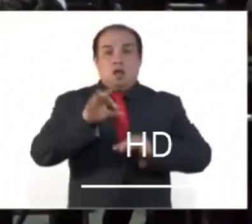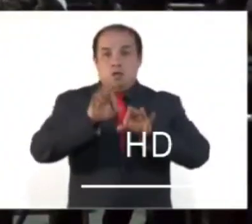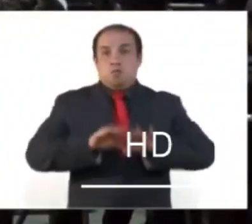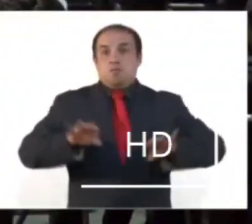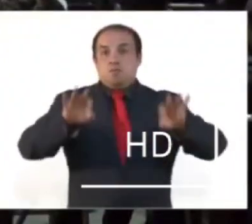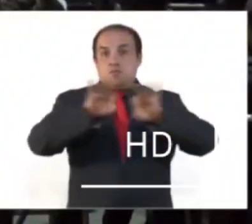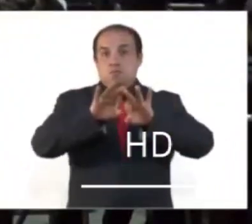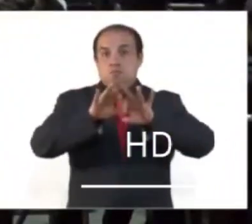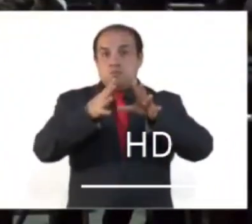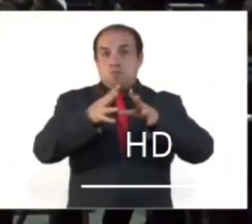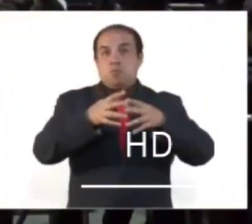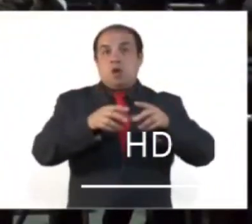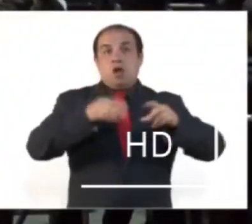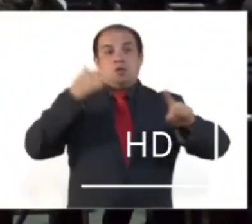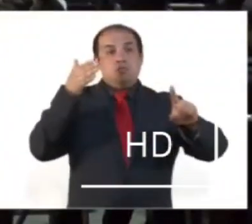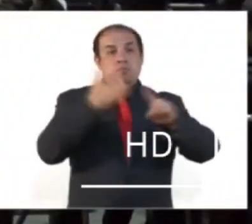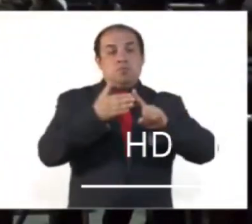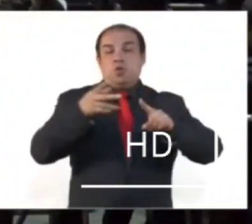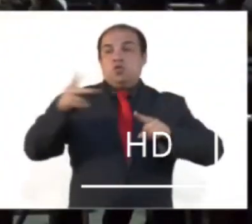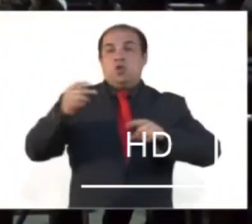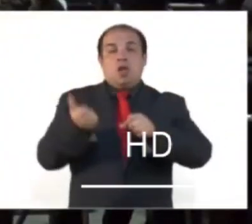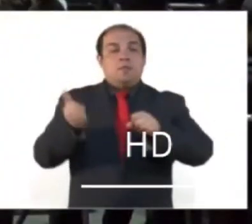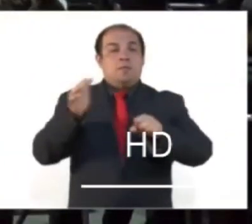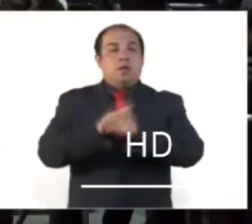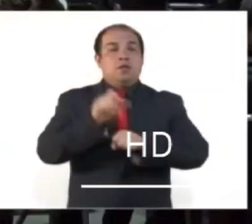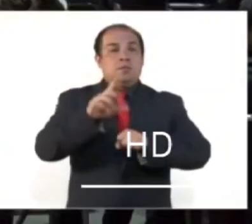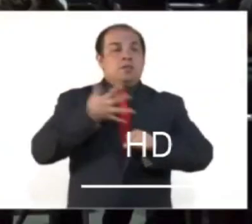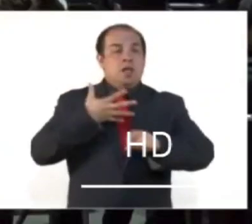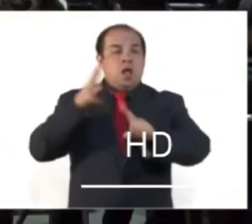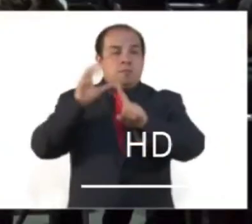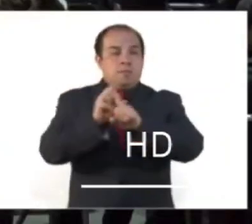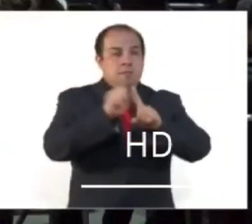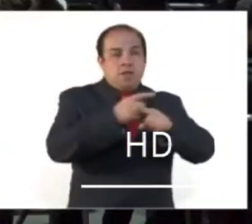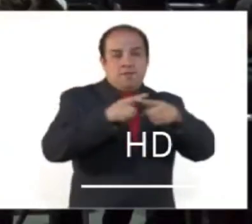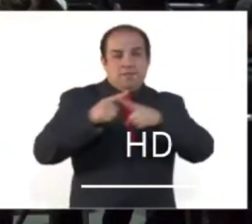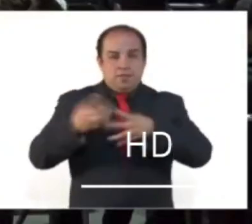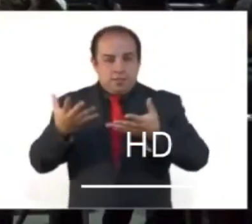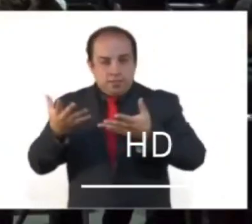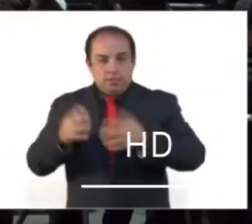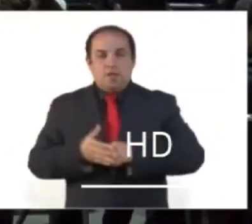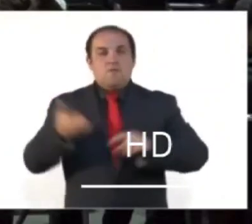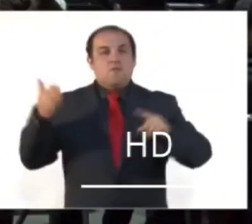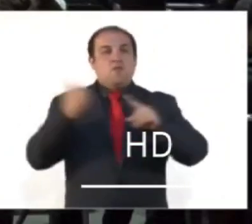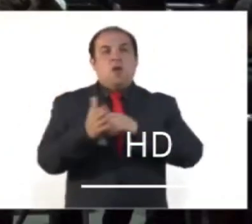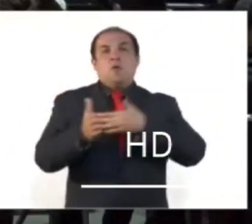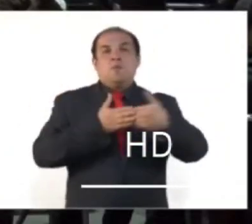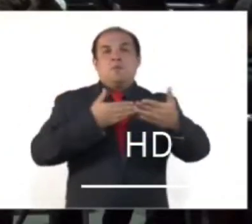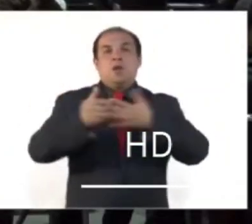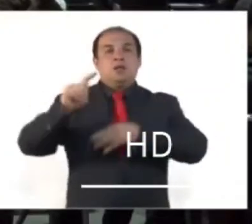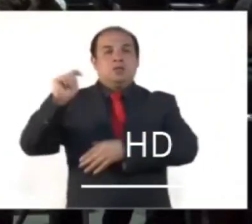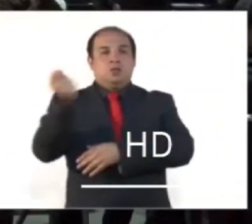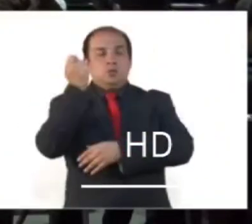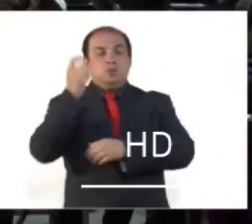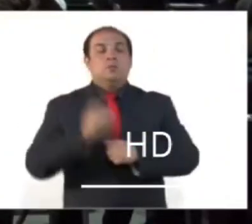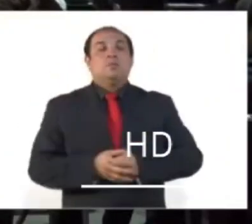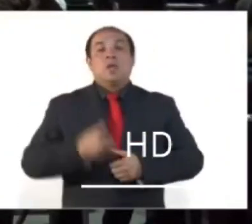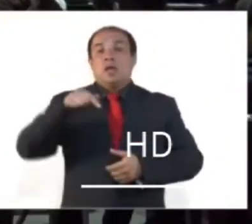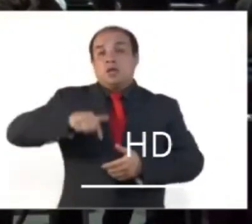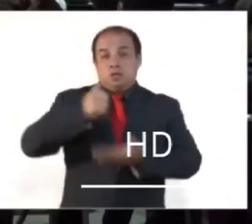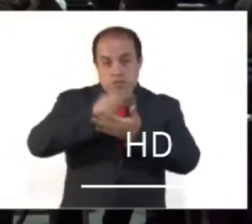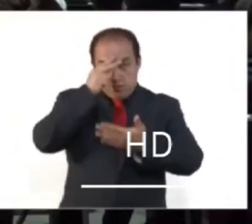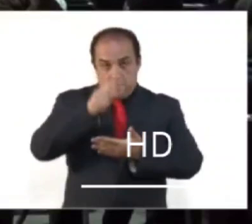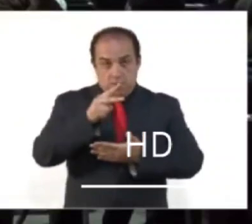de la mano con todos los logros que se han hecho a través de esta administración que tienen que ver con innovación tecnológica. Creo que la Ciudad de México